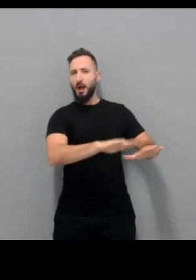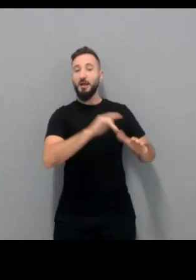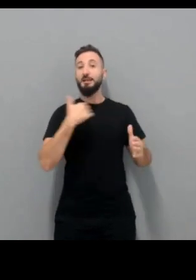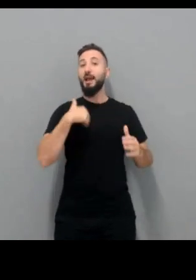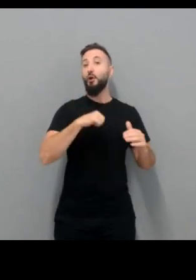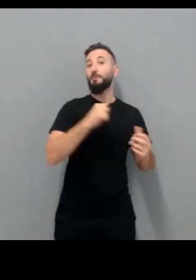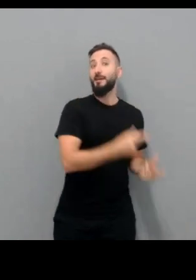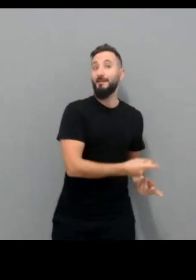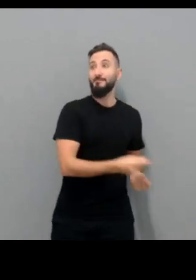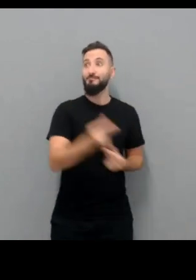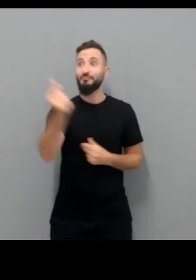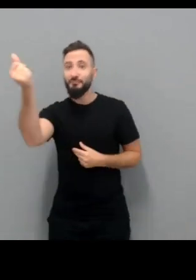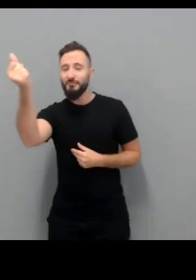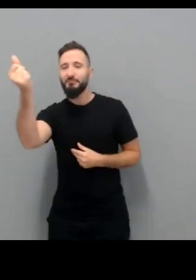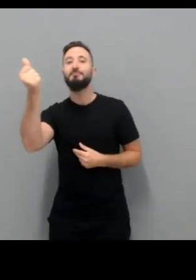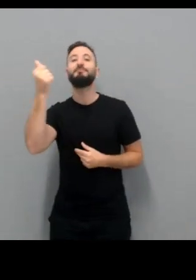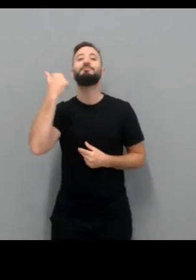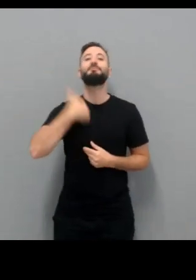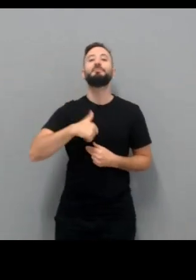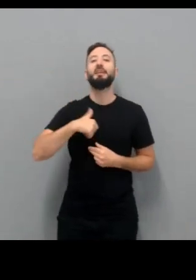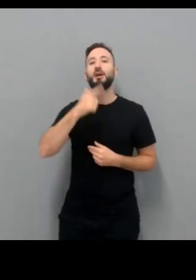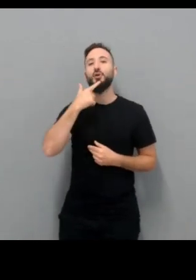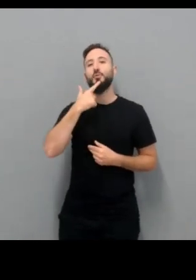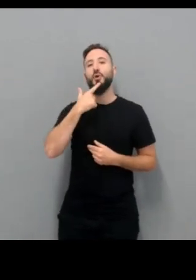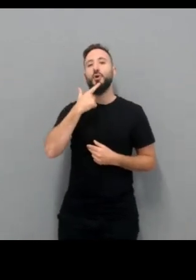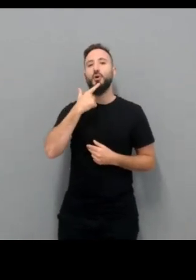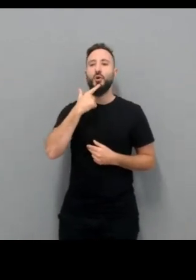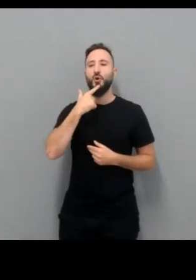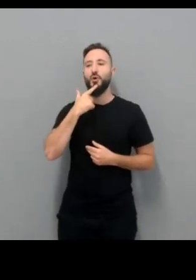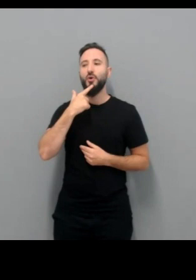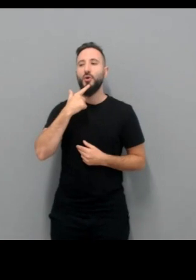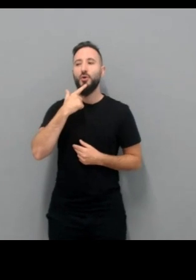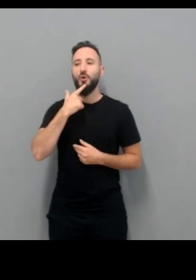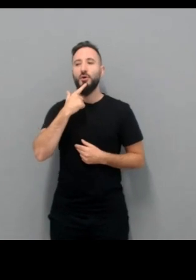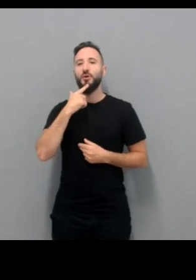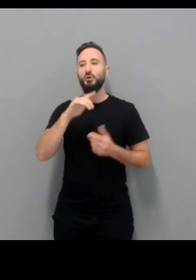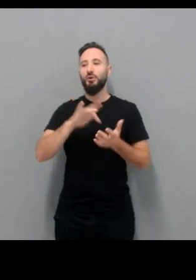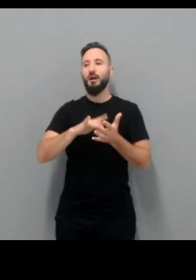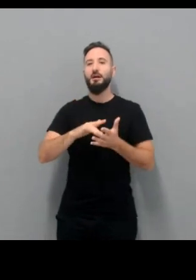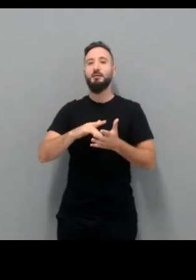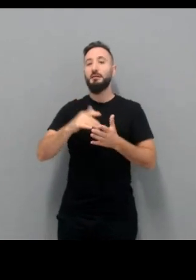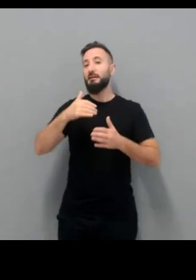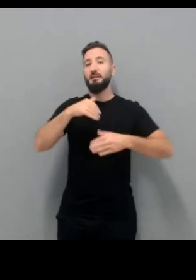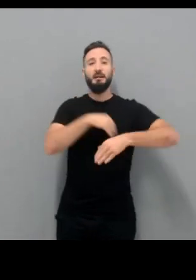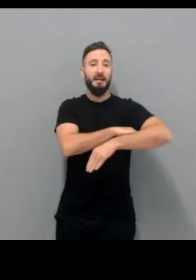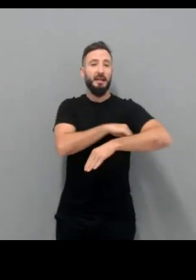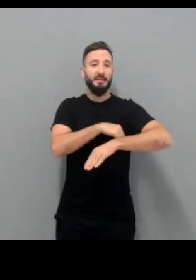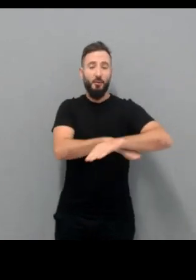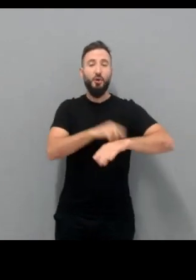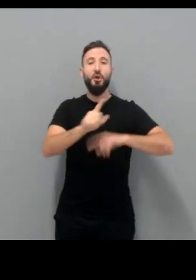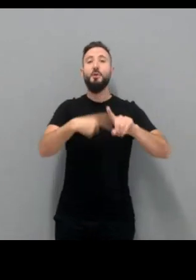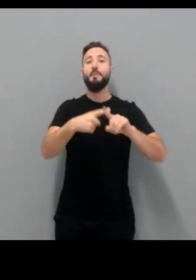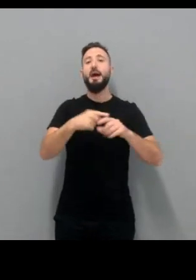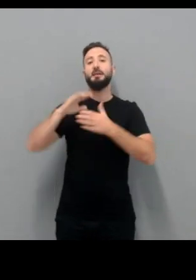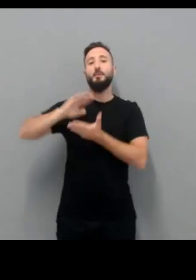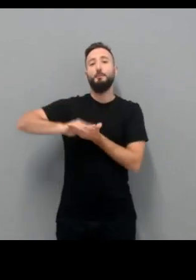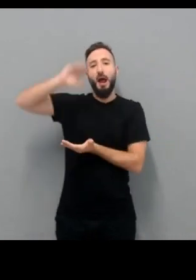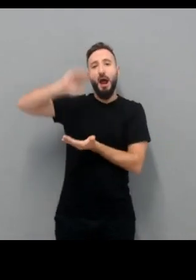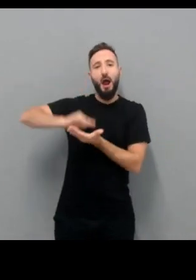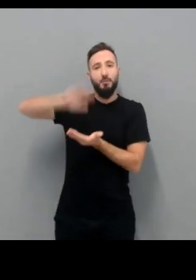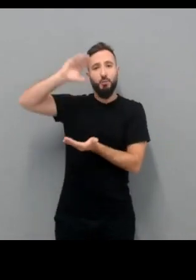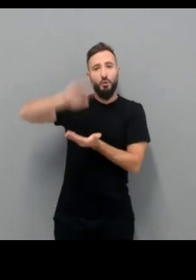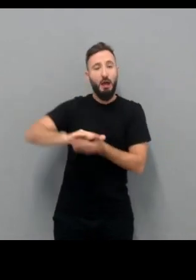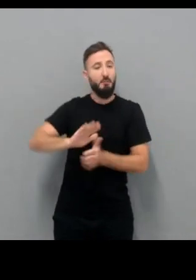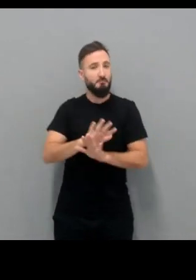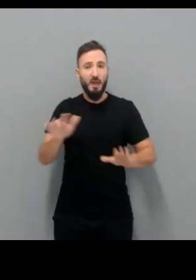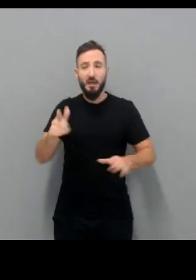hospital con un reservorio y una válvula de derivación. En ese momento nadie nos dijo lo que tenía y lo que